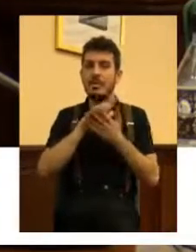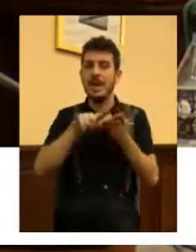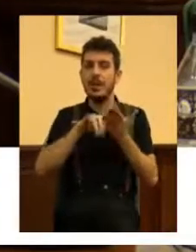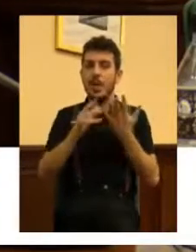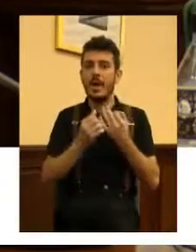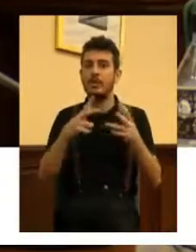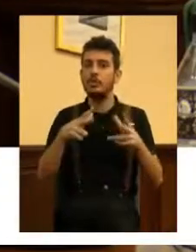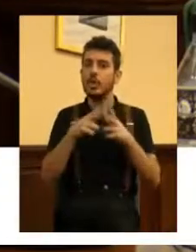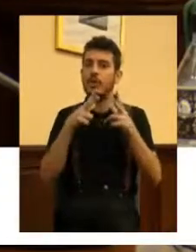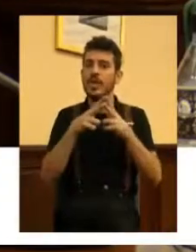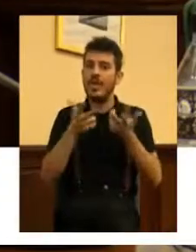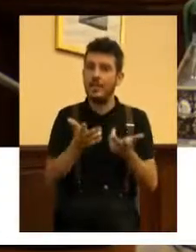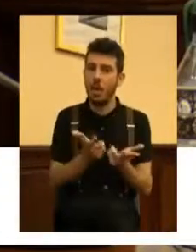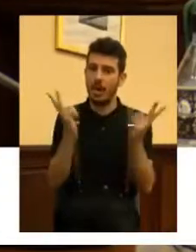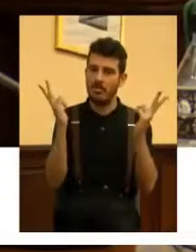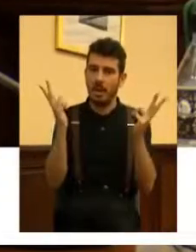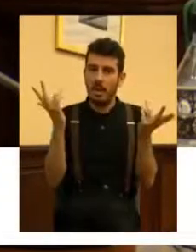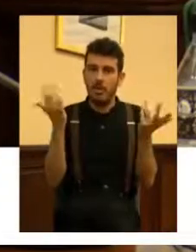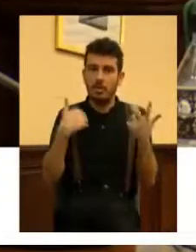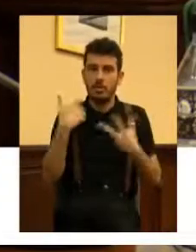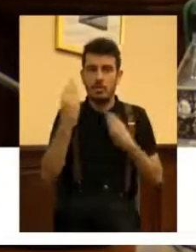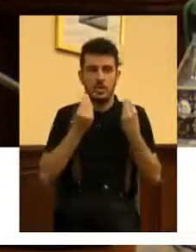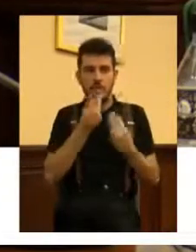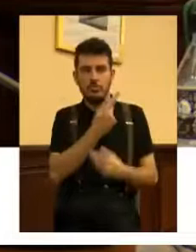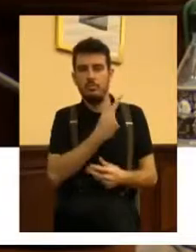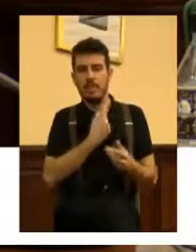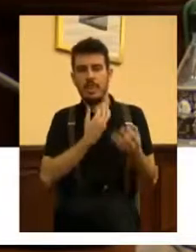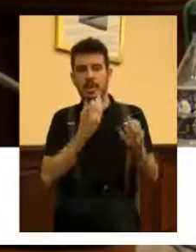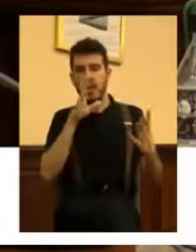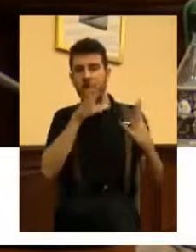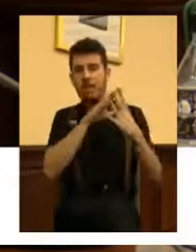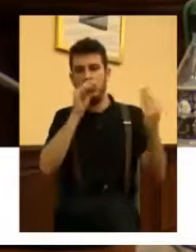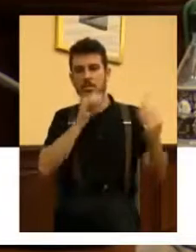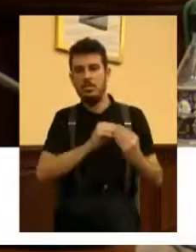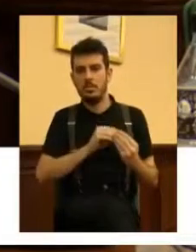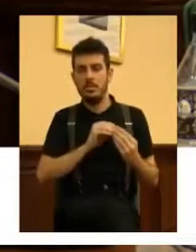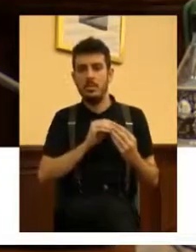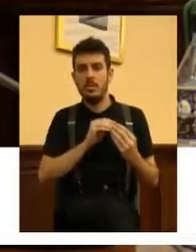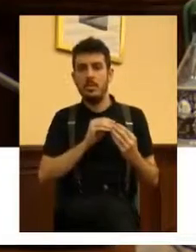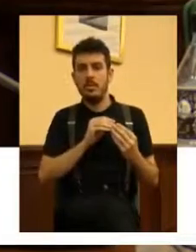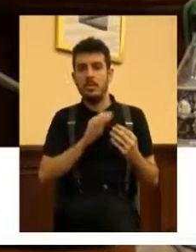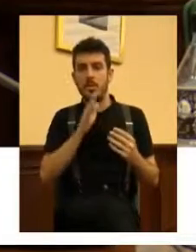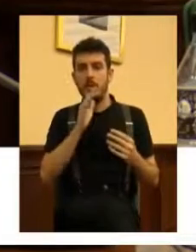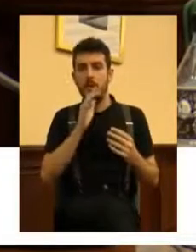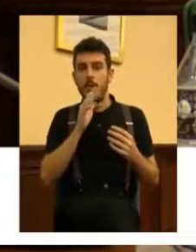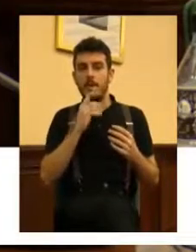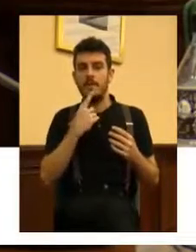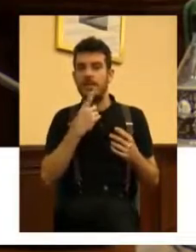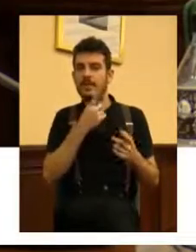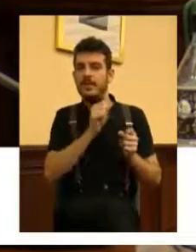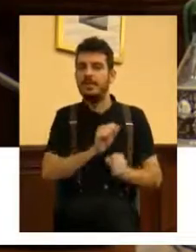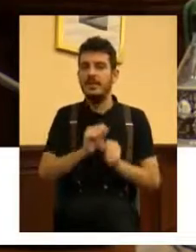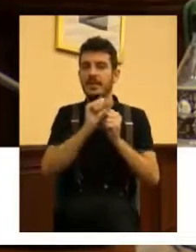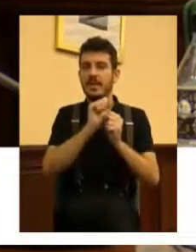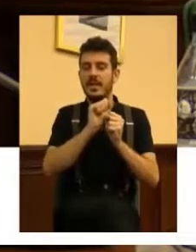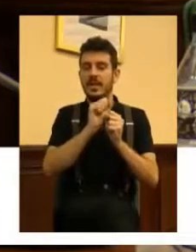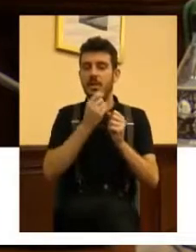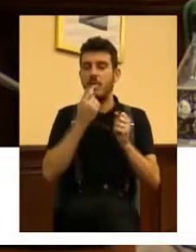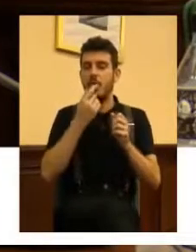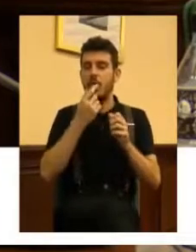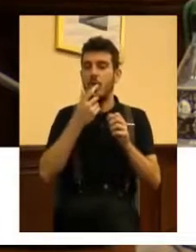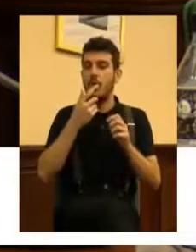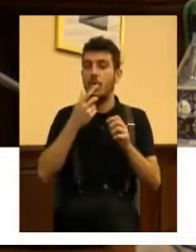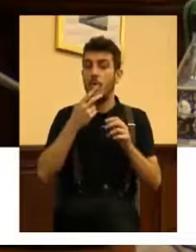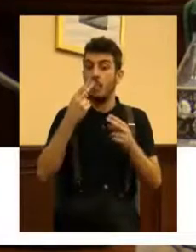socialdemócrata. Deberíamos de entendernos ahí, que es el que defiende precisamente la iniciativa pública como una herramienta de